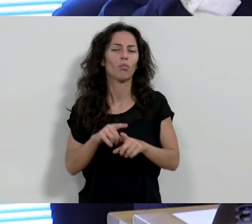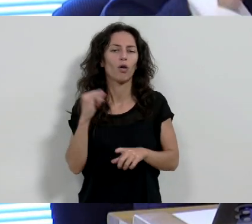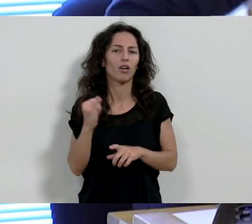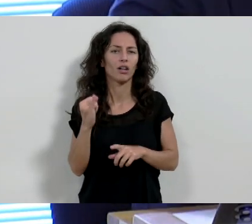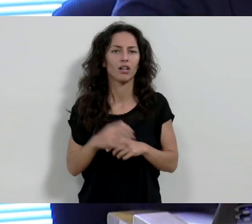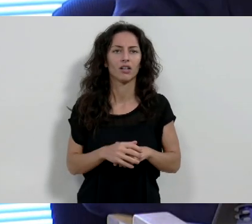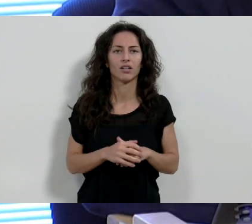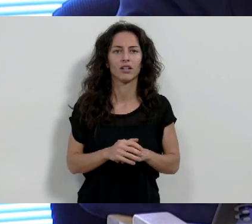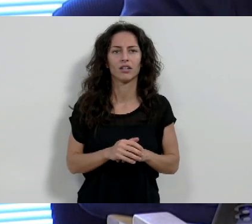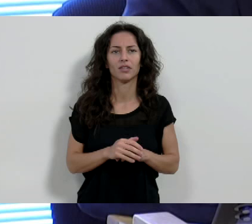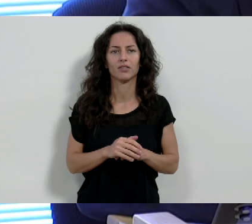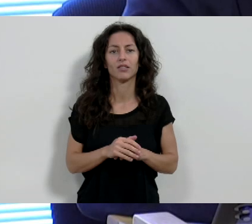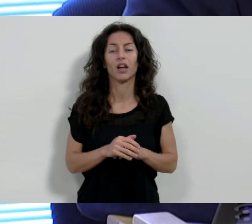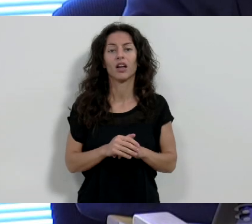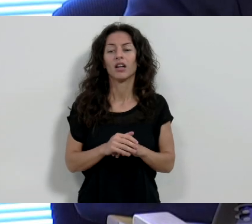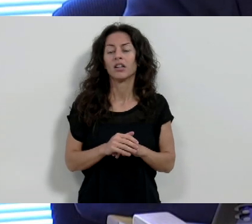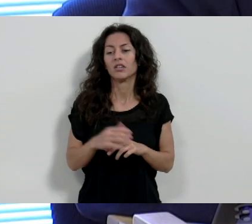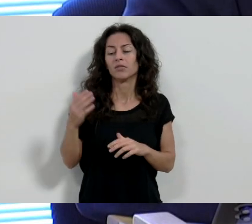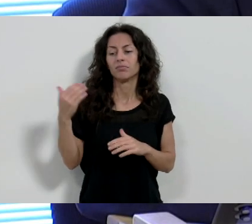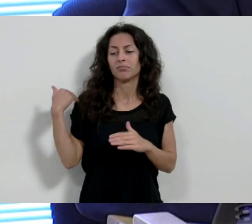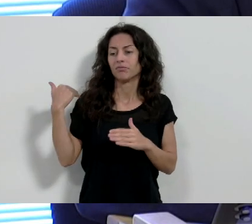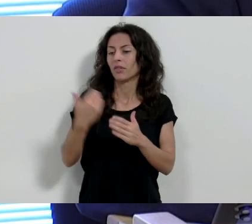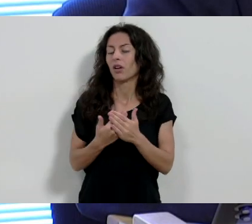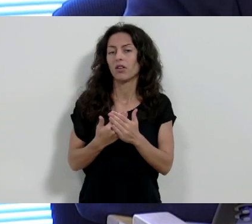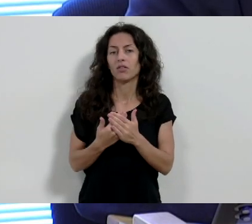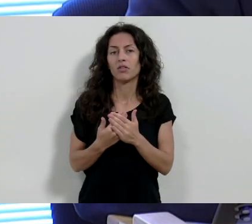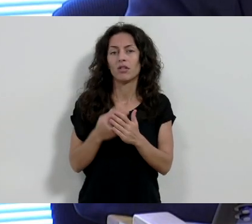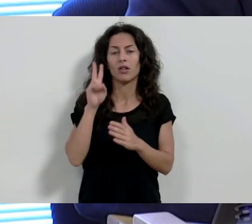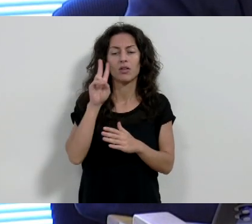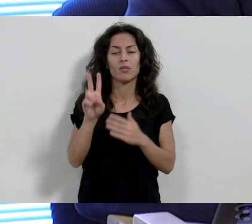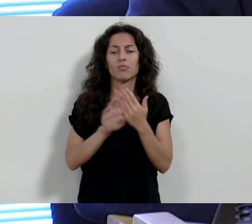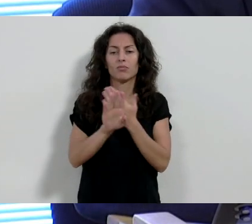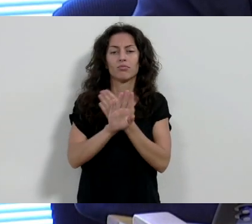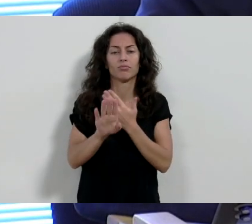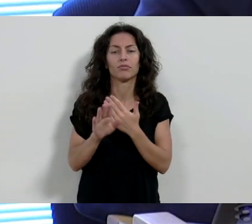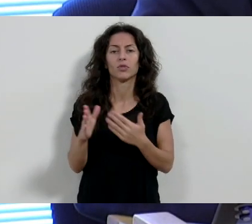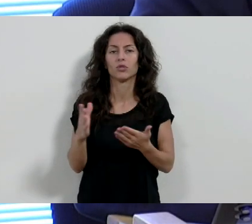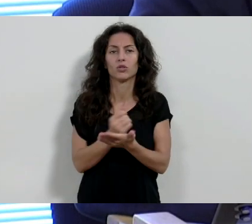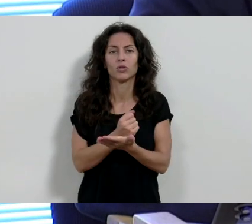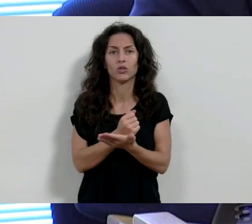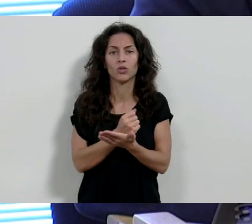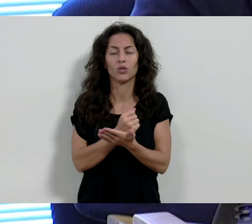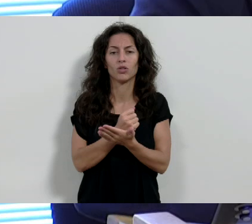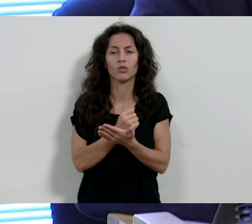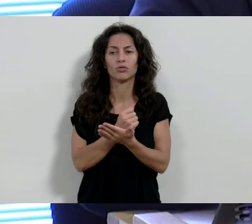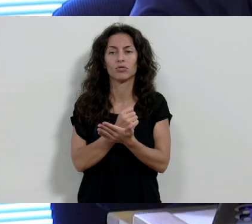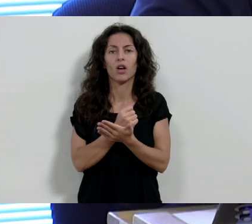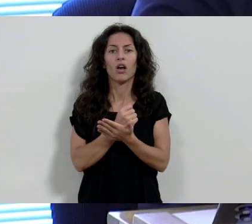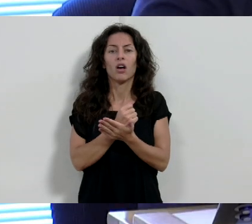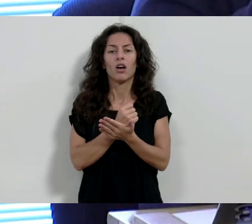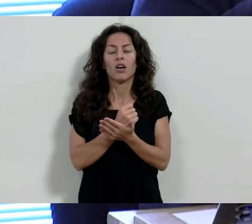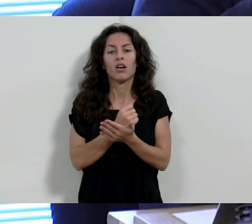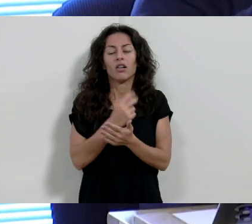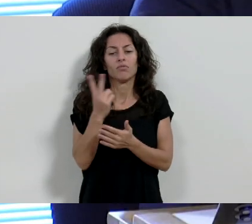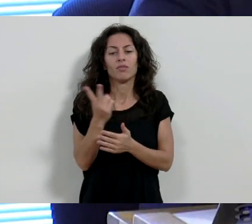como estamos viviendo los vecinos de Ciudad Real, que medidas económicas el Ayuntamiento de Ciudad Real no toma ninguna y seguiremos viendo ese espectáculo que están dando las dos